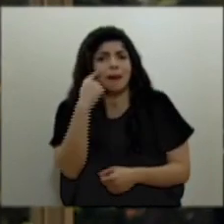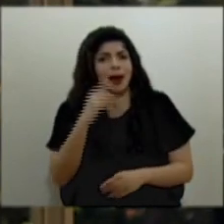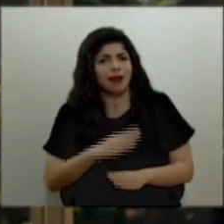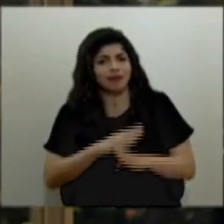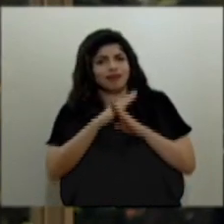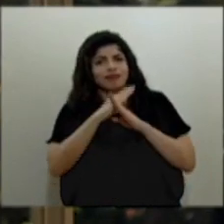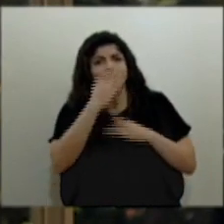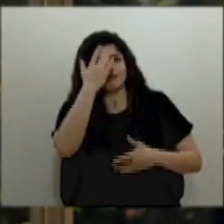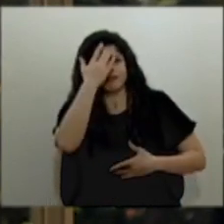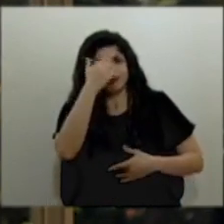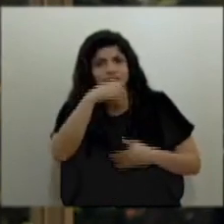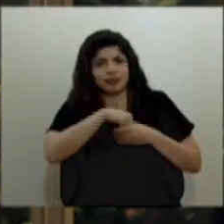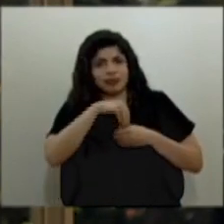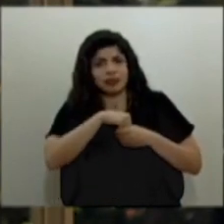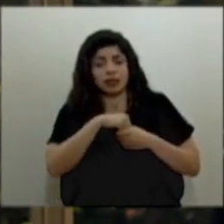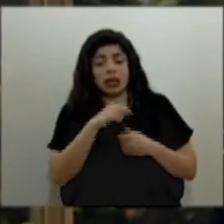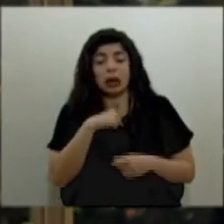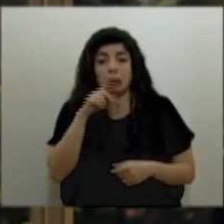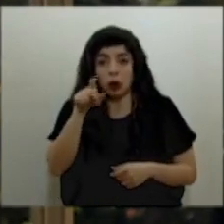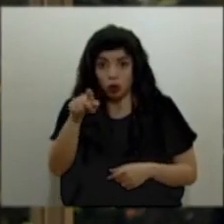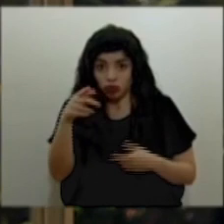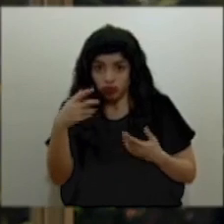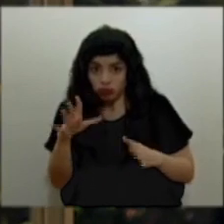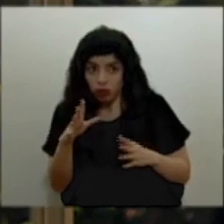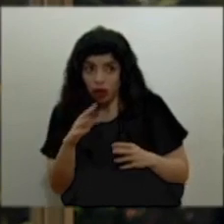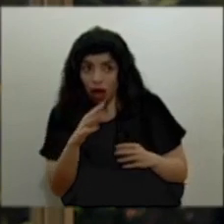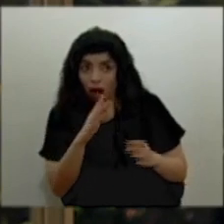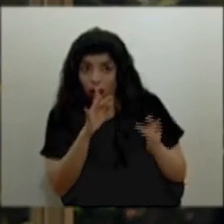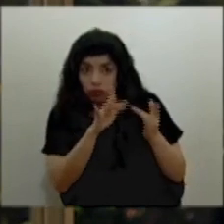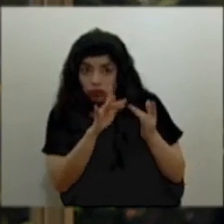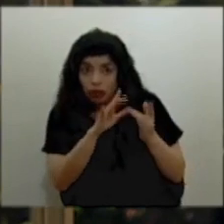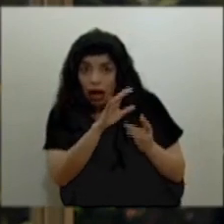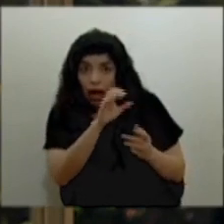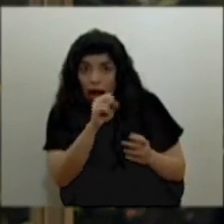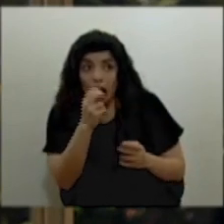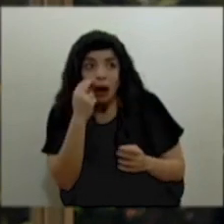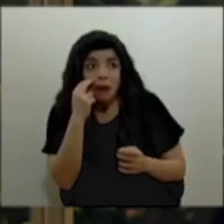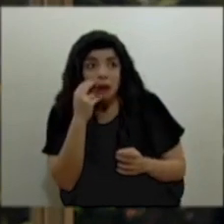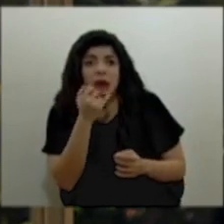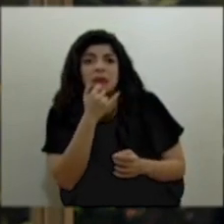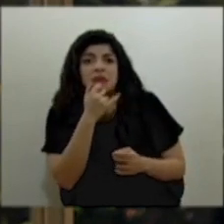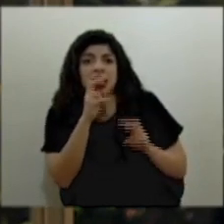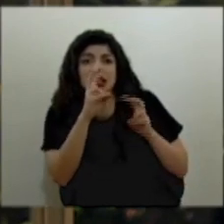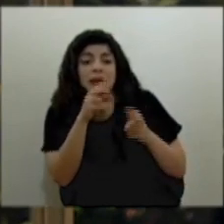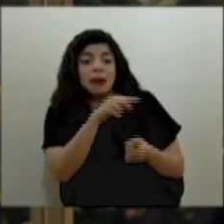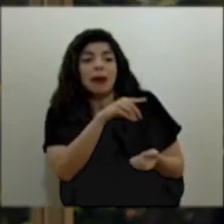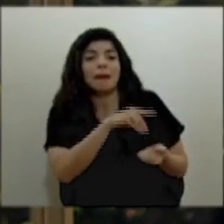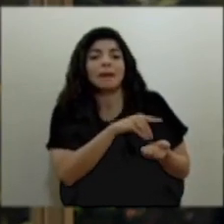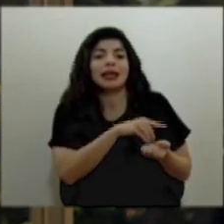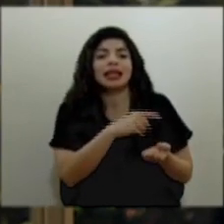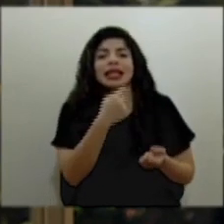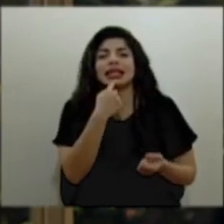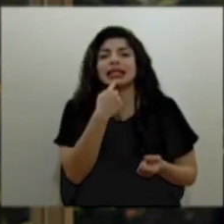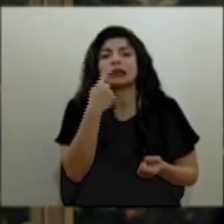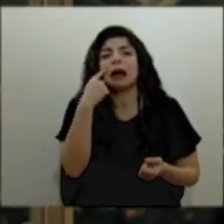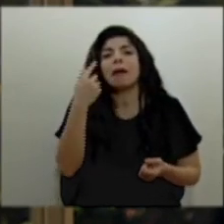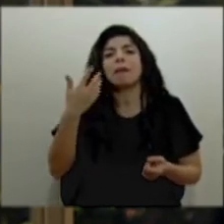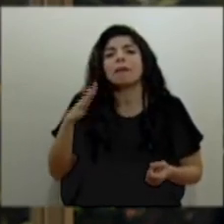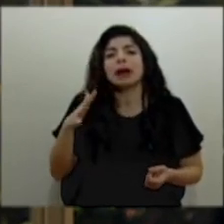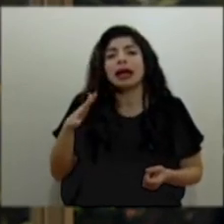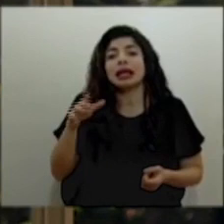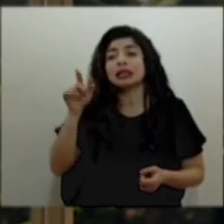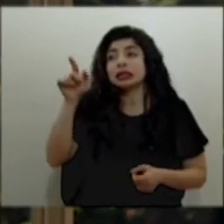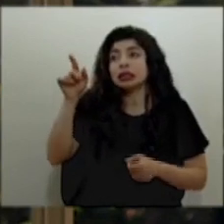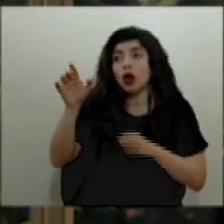a partir de eso si se han podido sentar a conversar con la caja sobre este tema. Los médicos internos lo que dicen es que parece que tanto